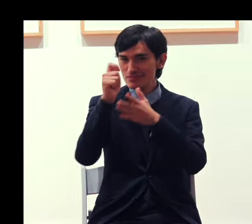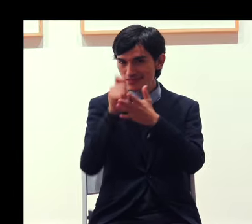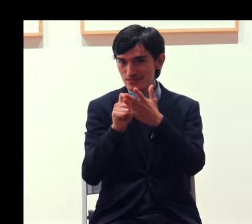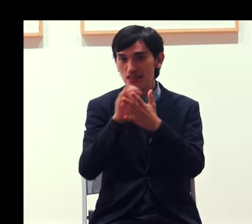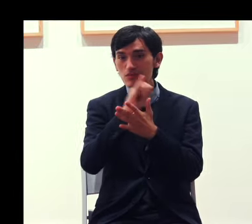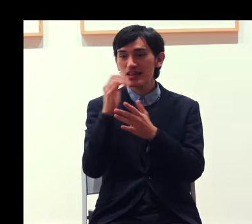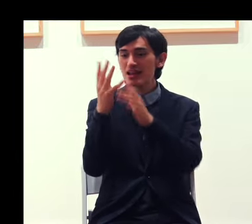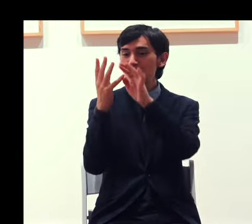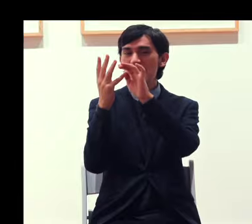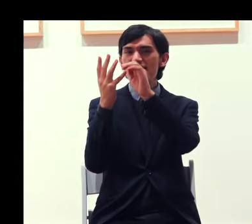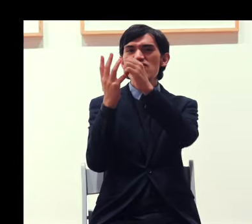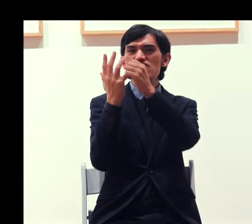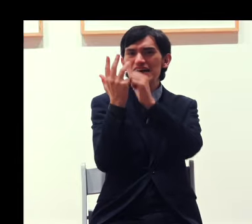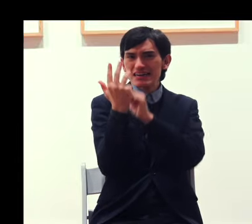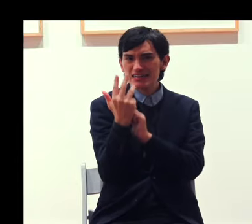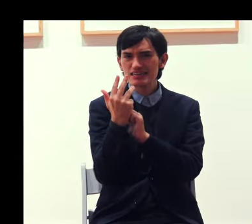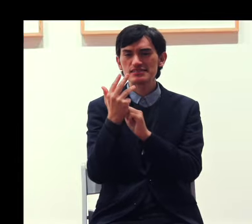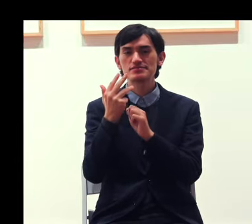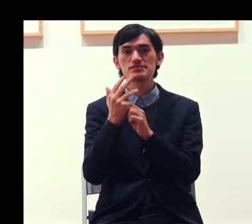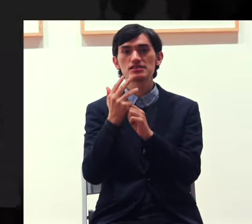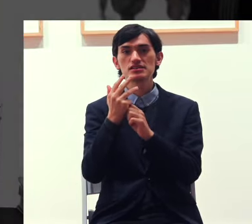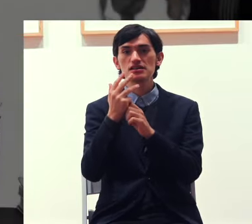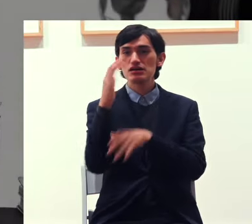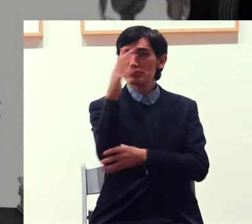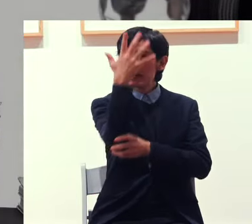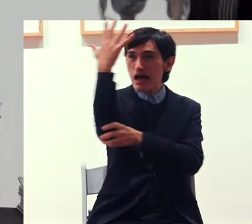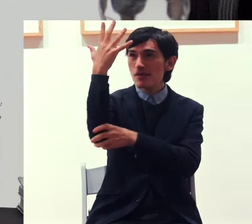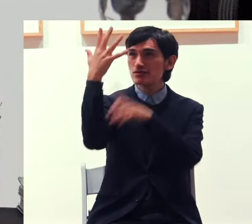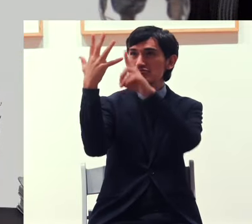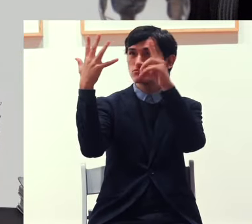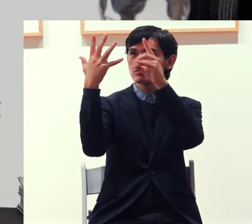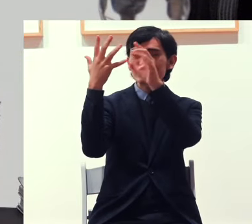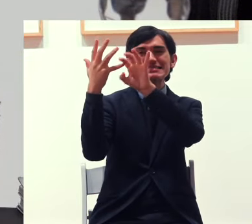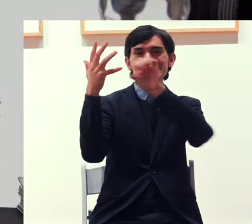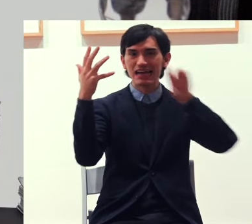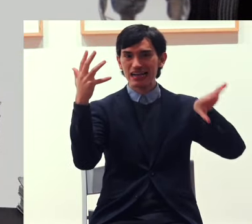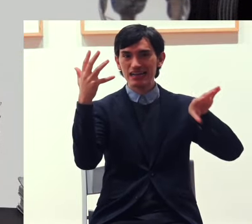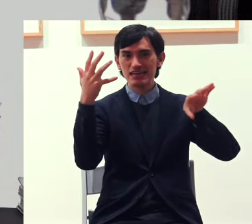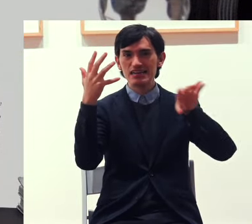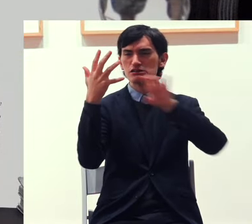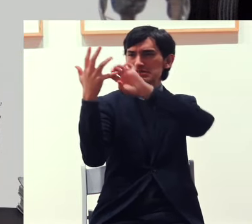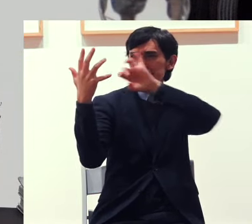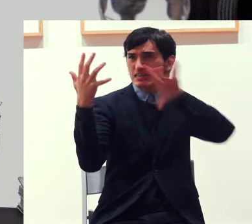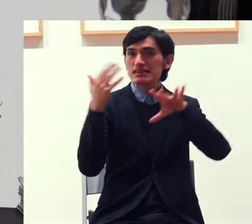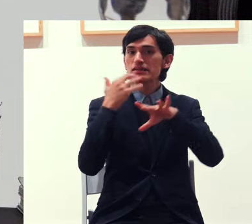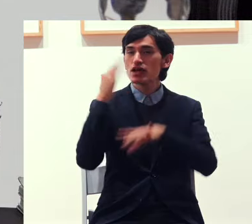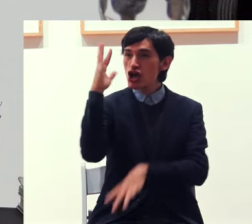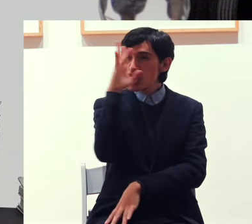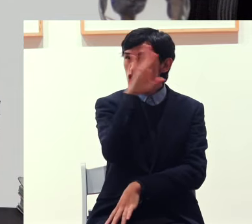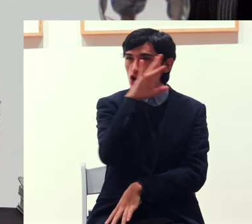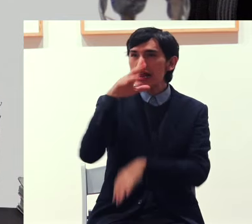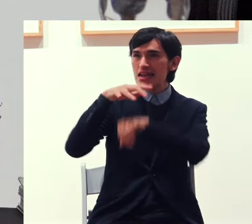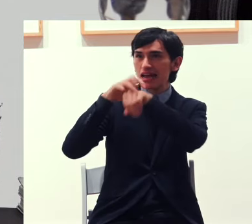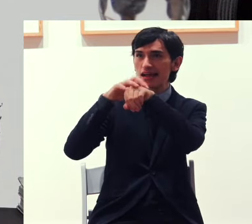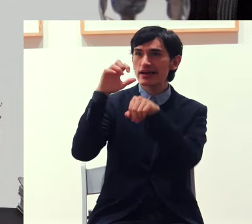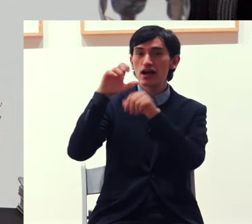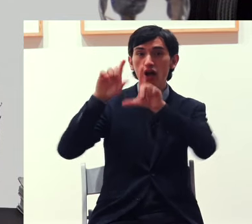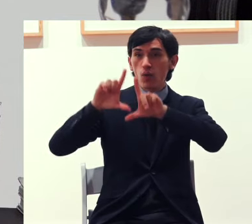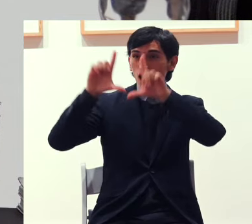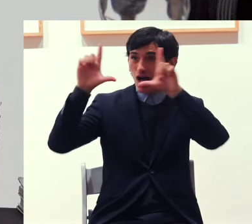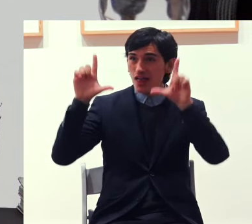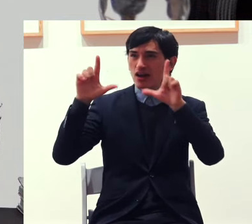lo hizo con la mano, baja la rama fea, que cuelga apenas, sacándola de escena, eliminando su color